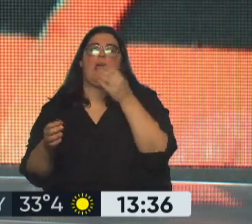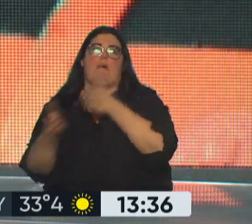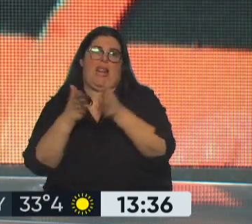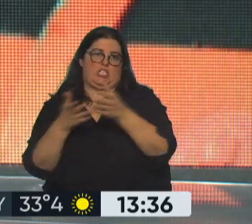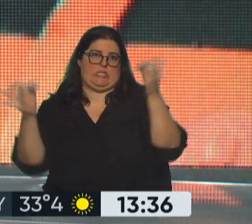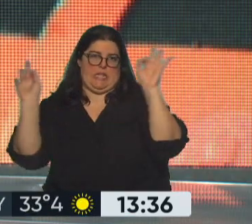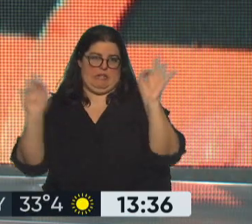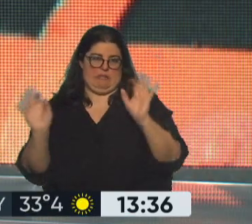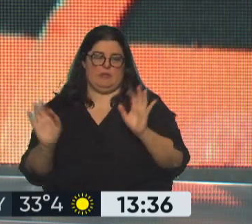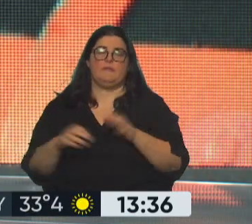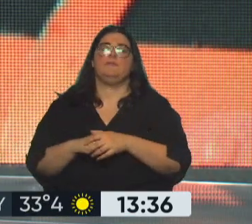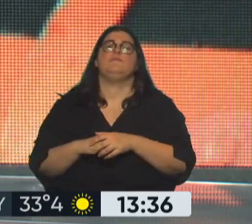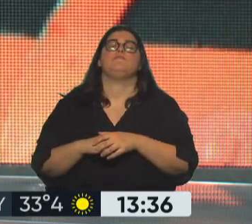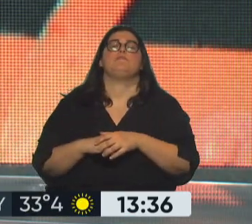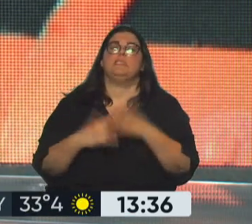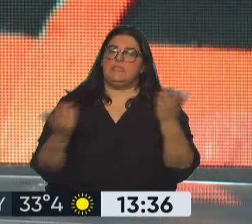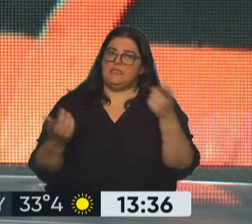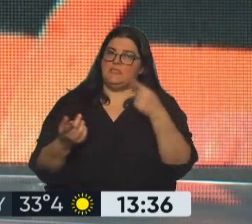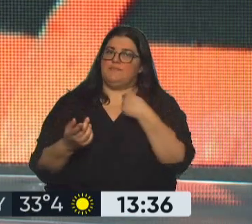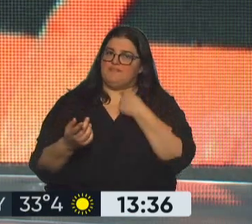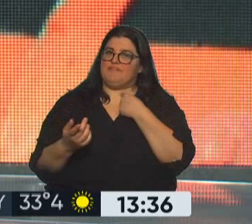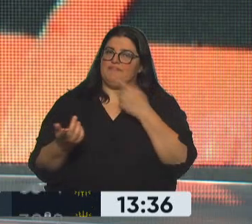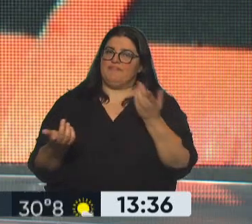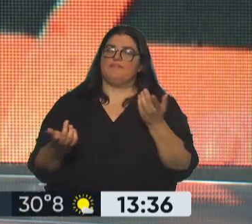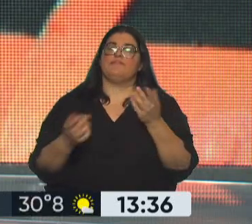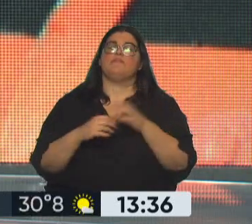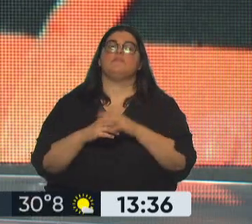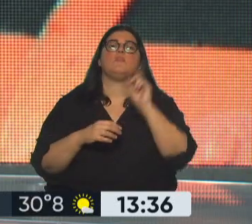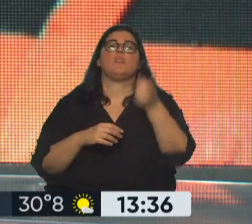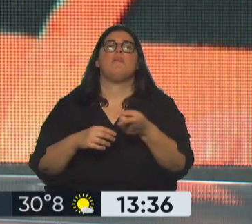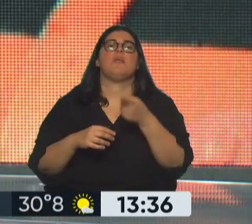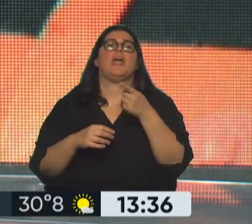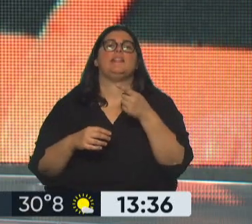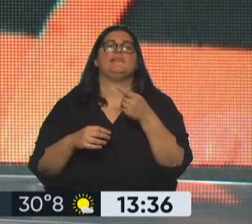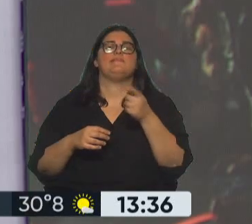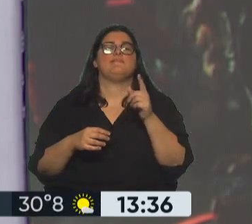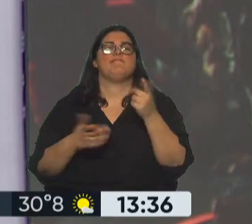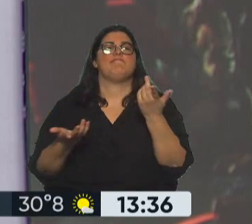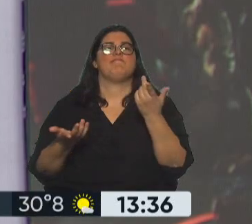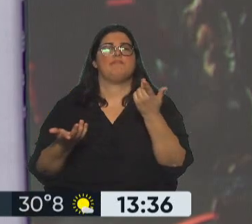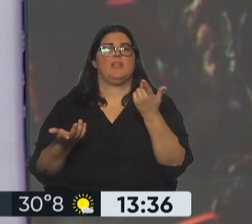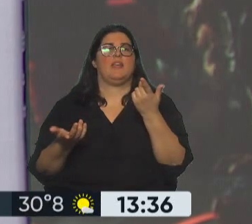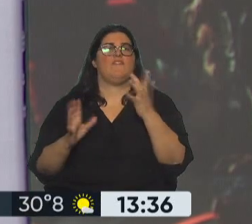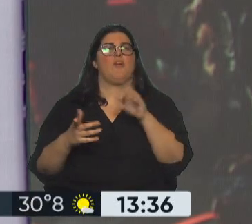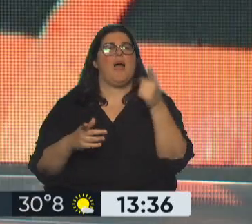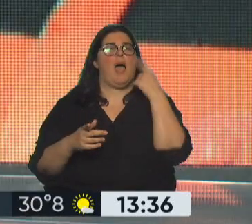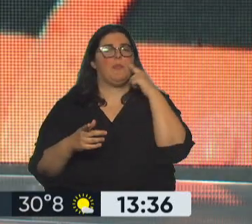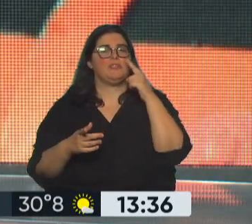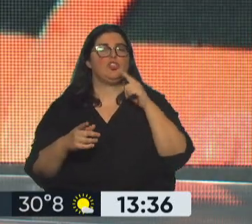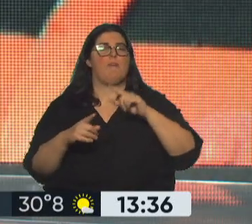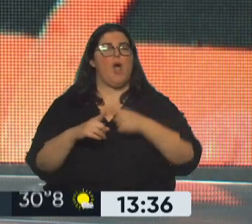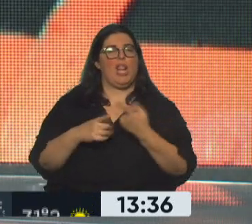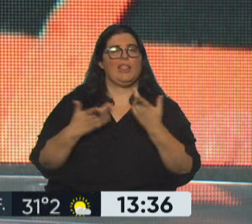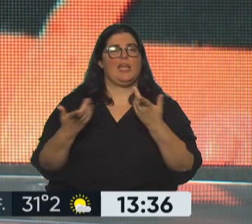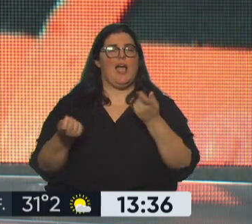esas migraciones. Entonces, por un lado, esta ineficiencia, pero por otro lado, y paradójicamente, la utilización utilización política fundamentalmente, pero no solo, y ahora lo